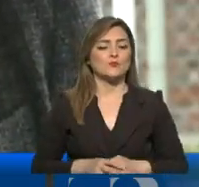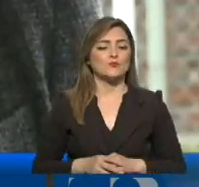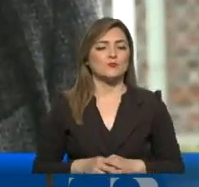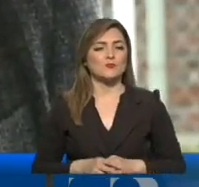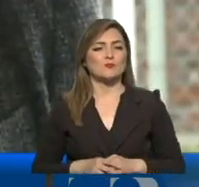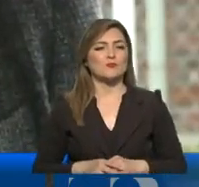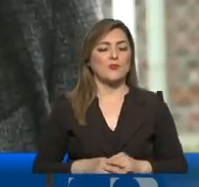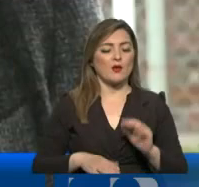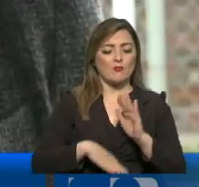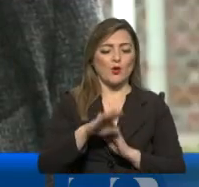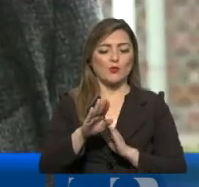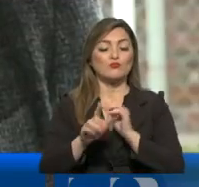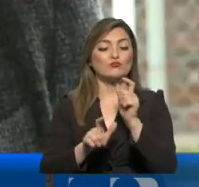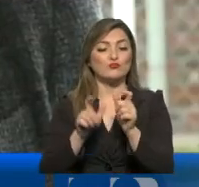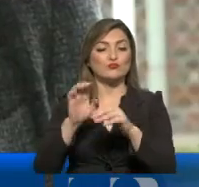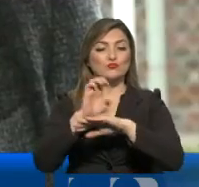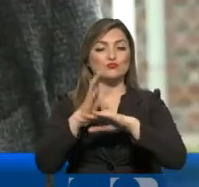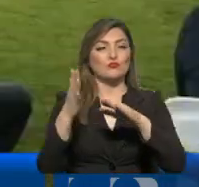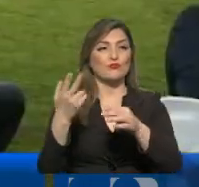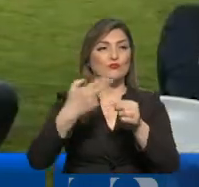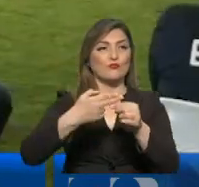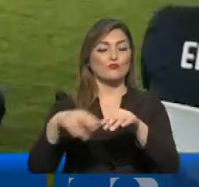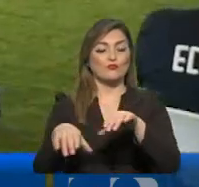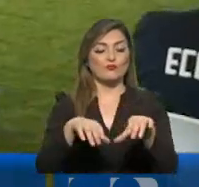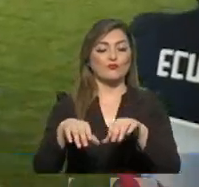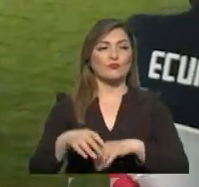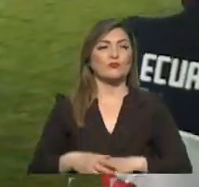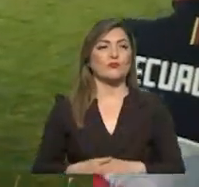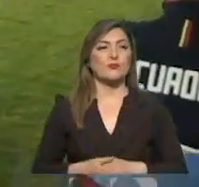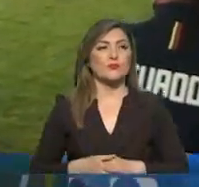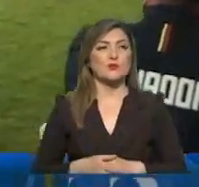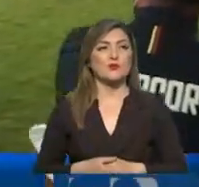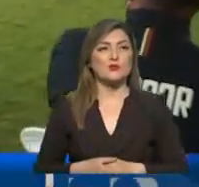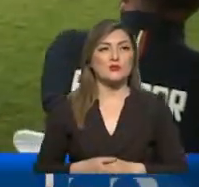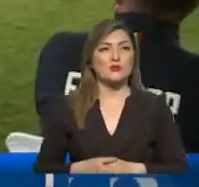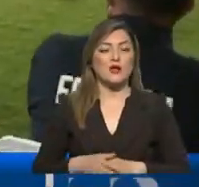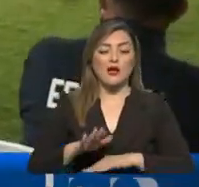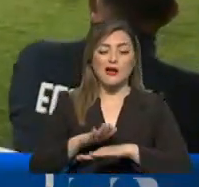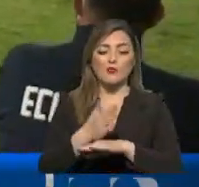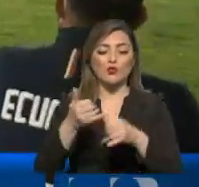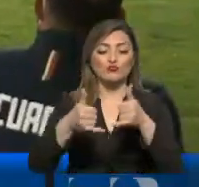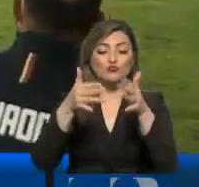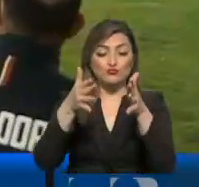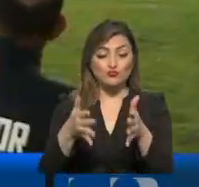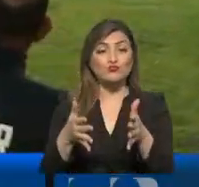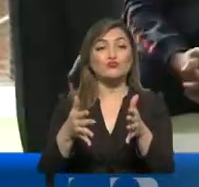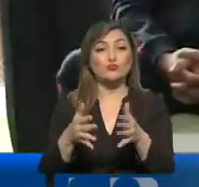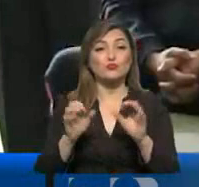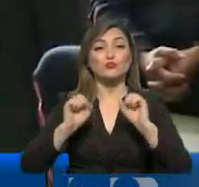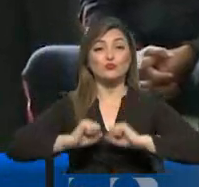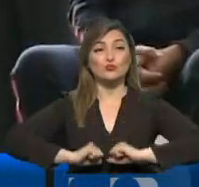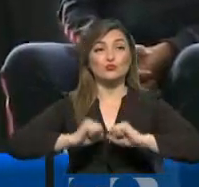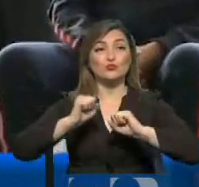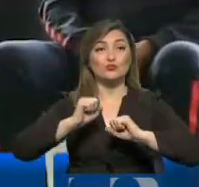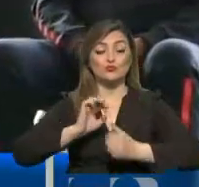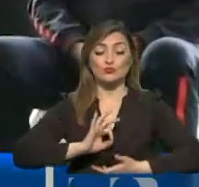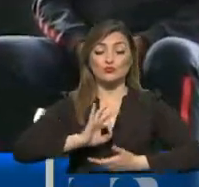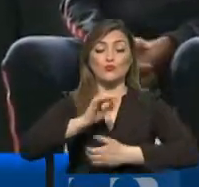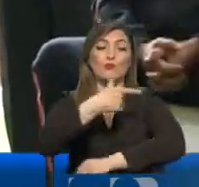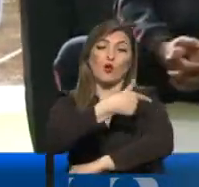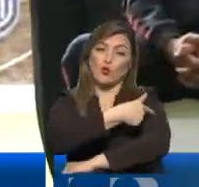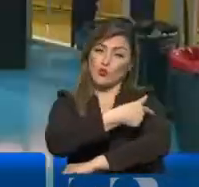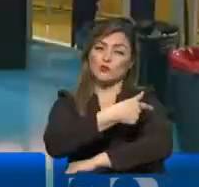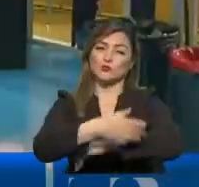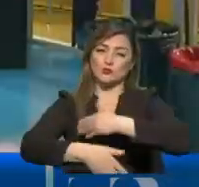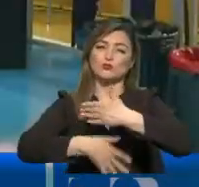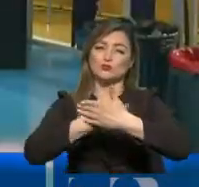más ecuatorianos se incorporen a la vida activa. Es por ello que además hizo un llamado a los jugadores para que se conviertan en embajadores de la vacunación,